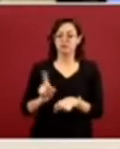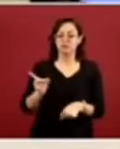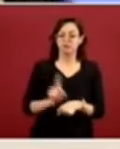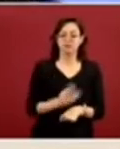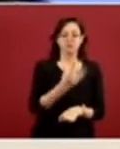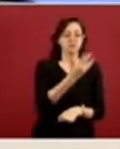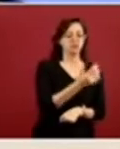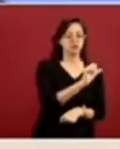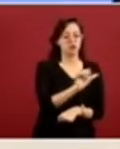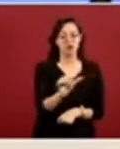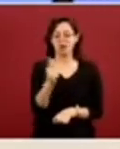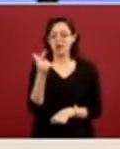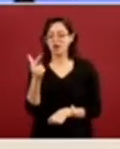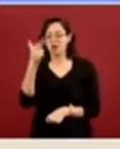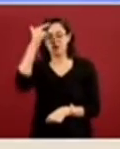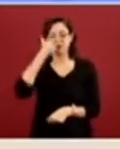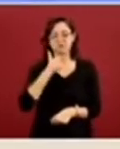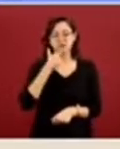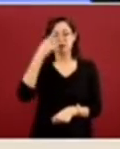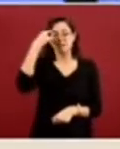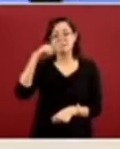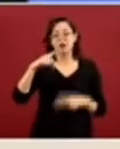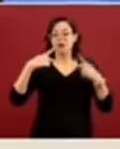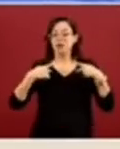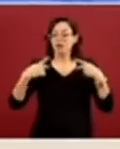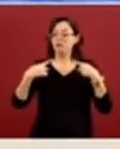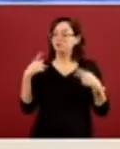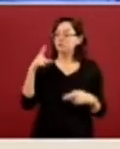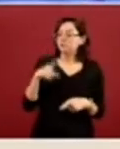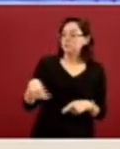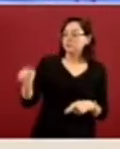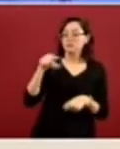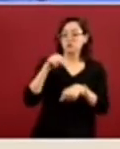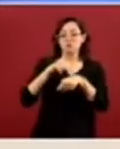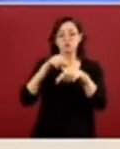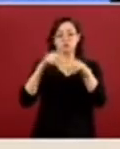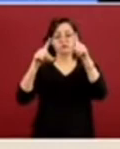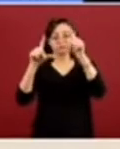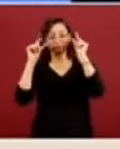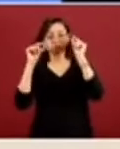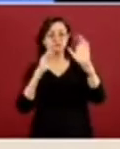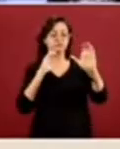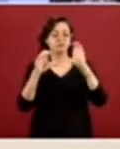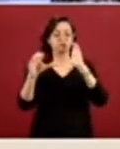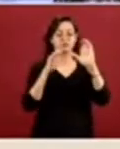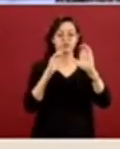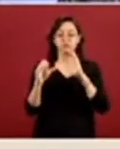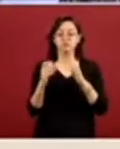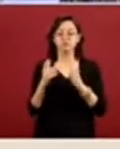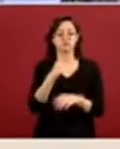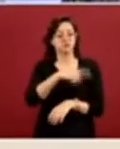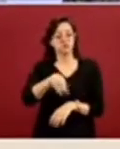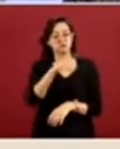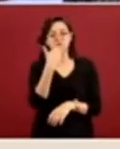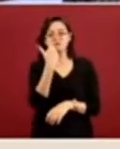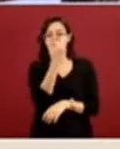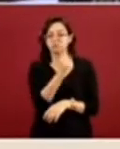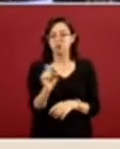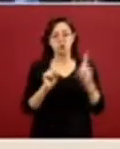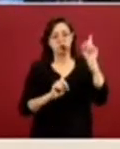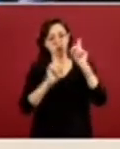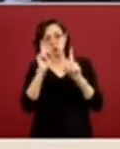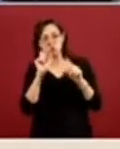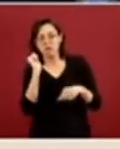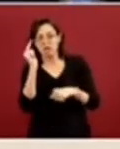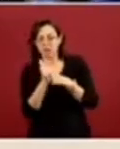5 a 7 de la noche, a fin de que el personal médico y de enfermería interactúe en tiempo real con los expertos para resolver dudas